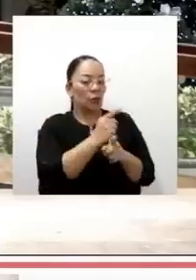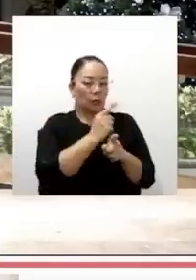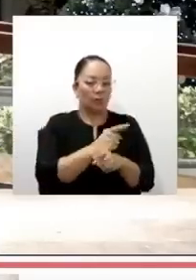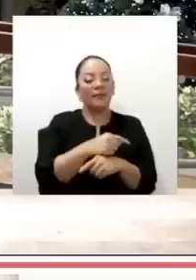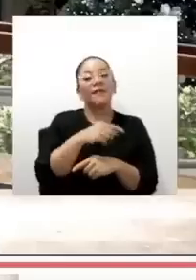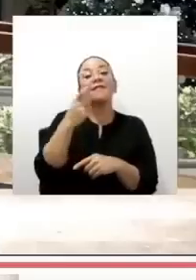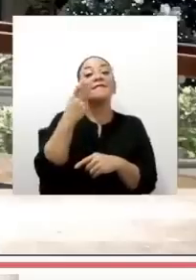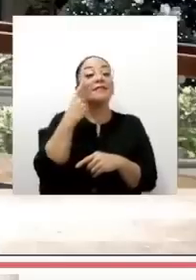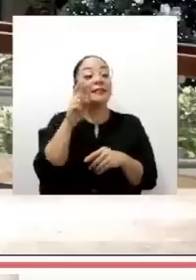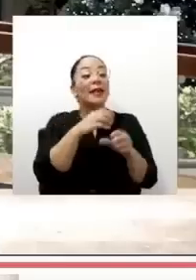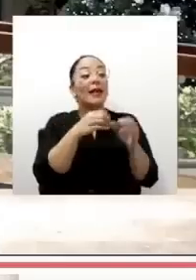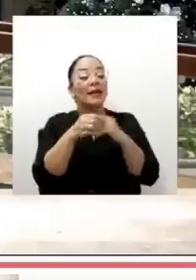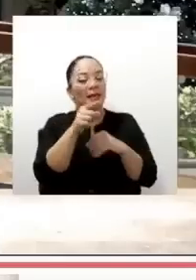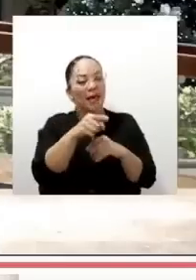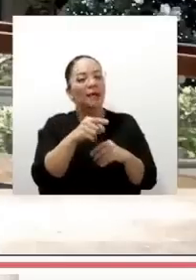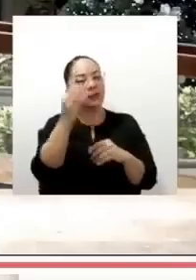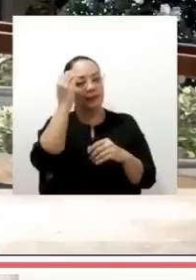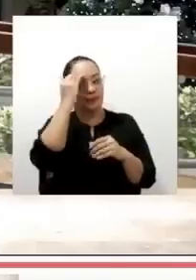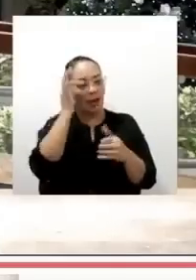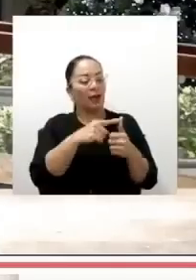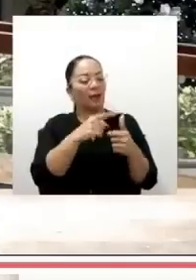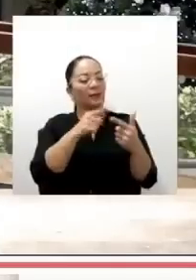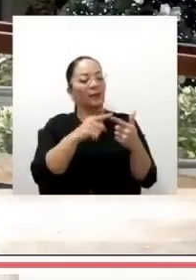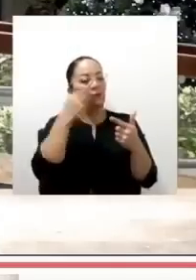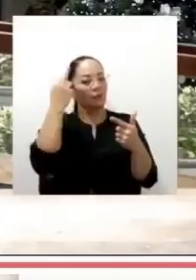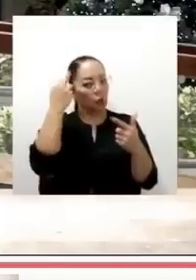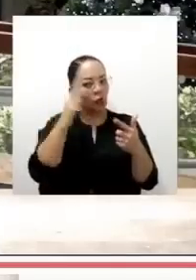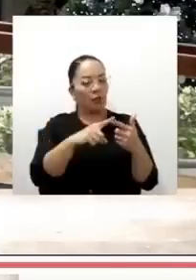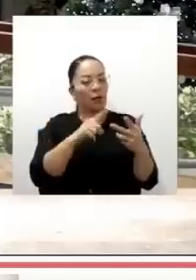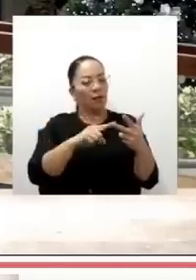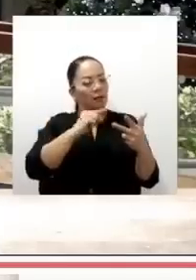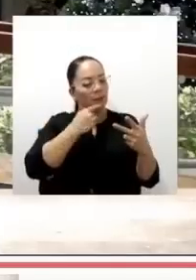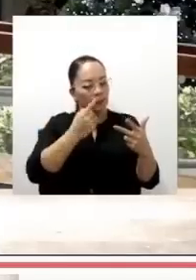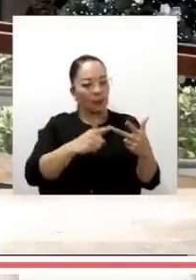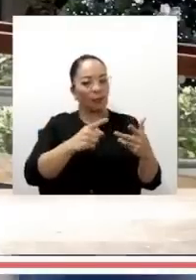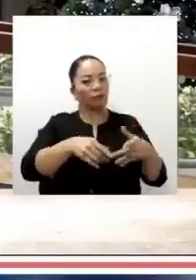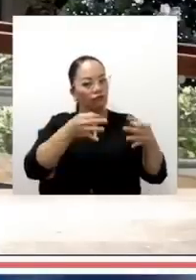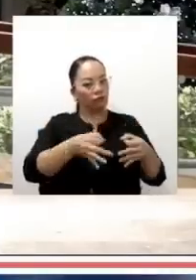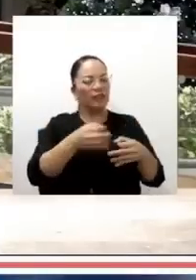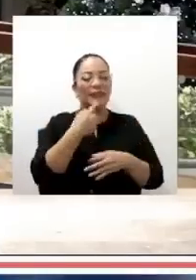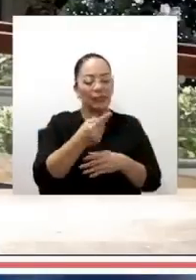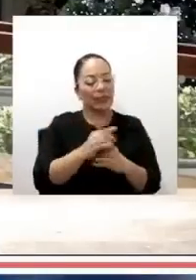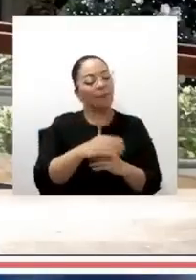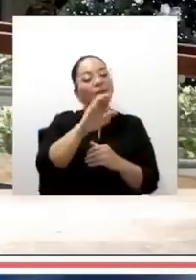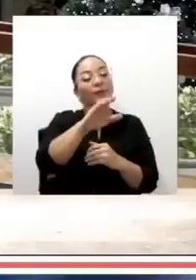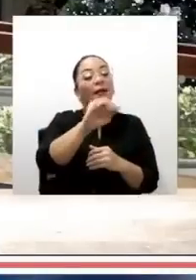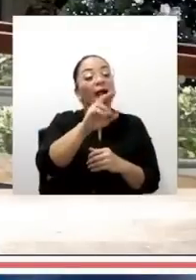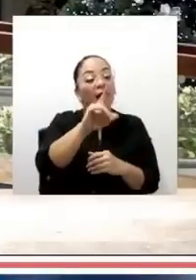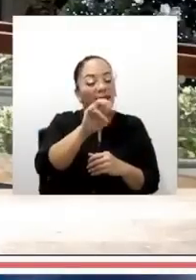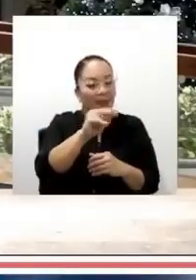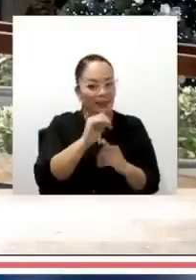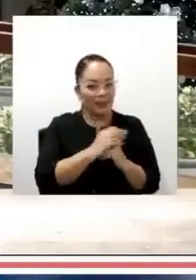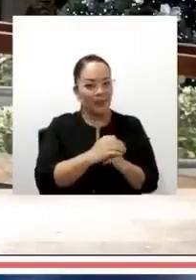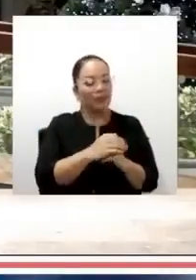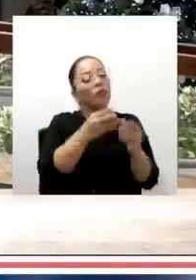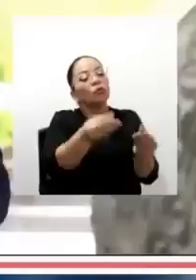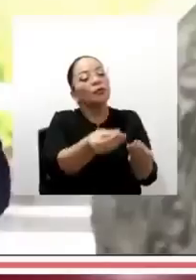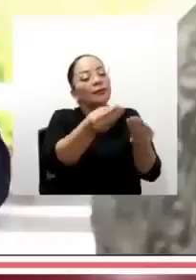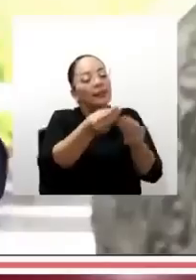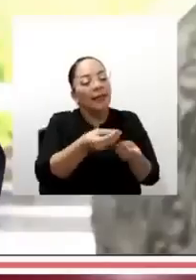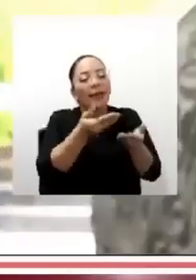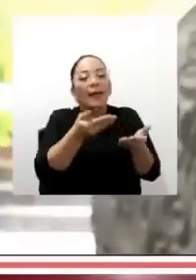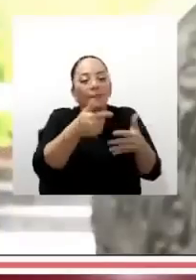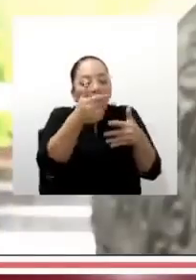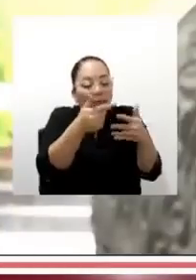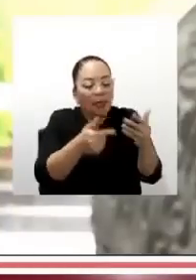sensata, racional, seria, objetiva, diría, don Cárdenas, usted podría darnos los elementos de